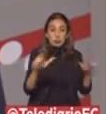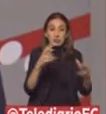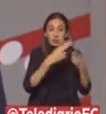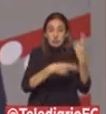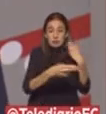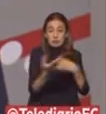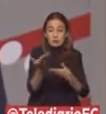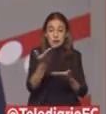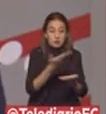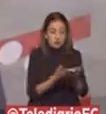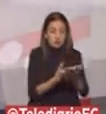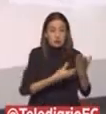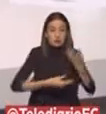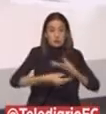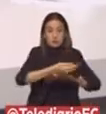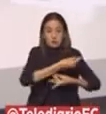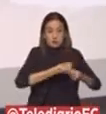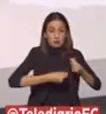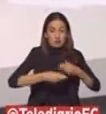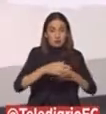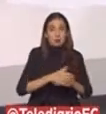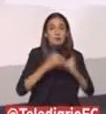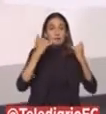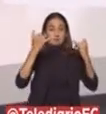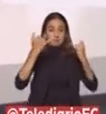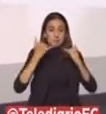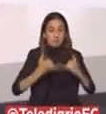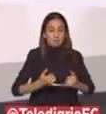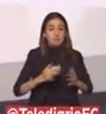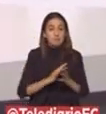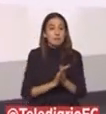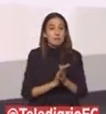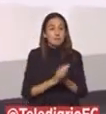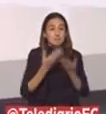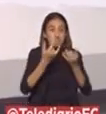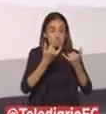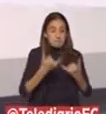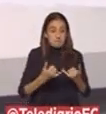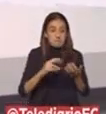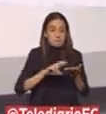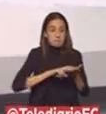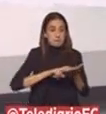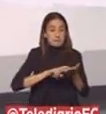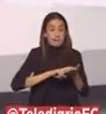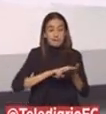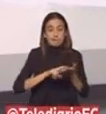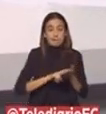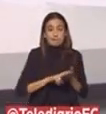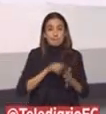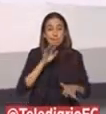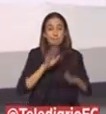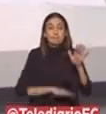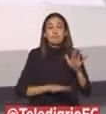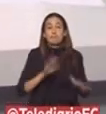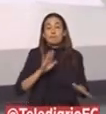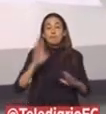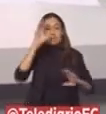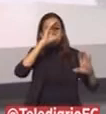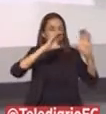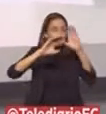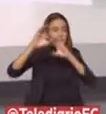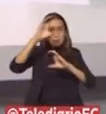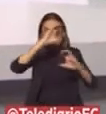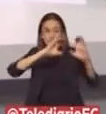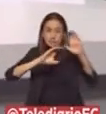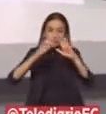llegada de inversiones y justamente en esta en esta cita en esta cita binacional se han buscado una